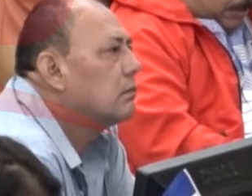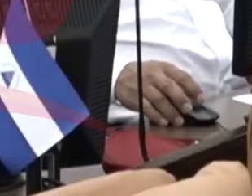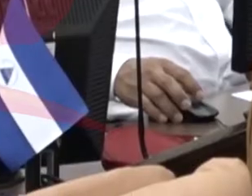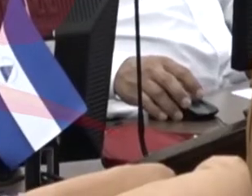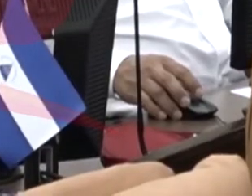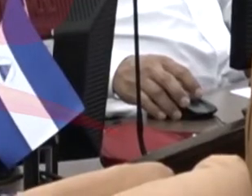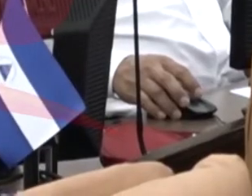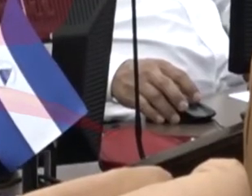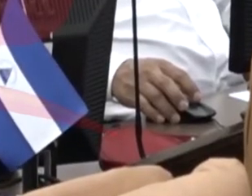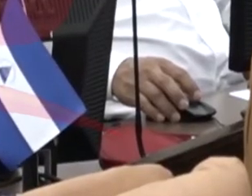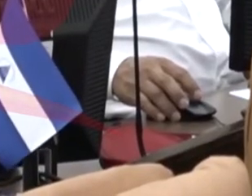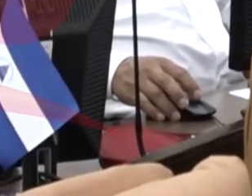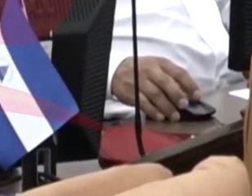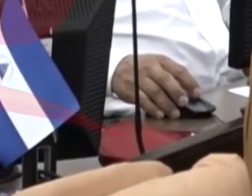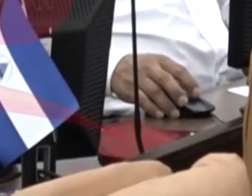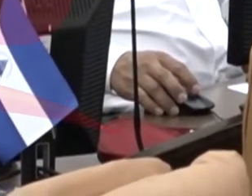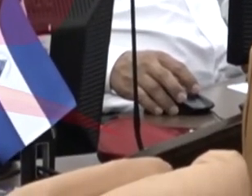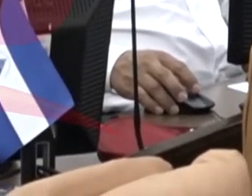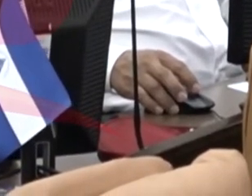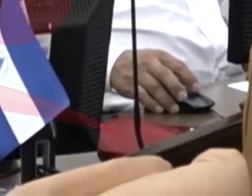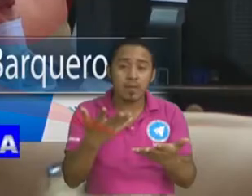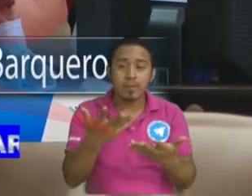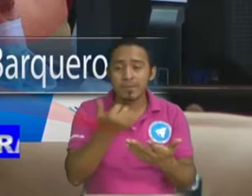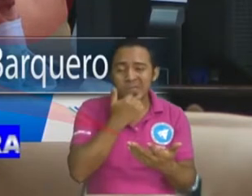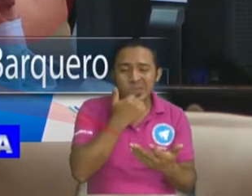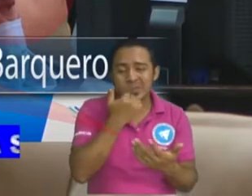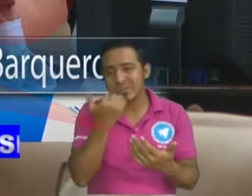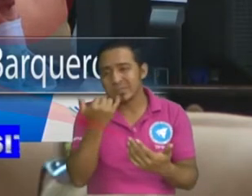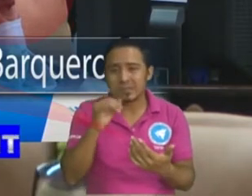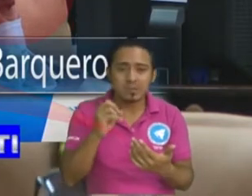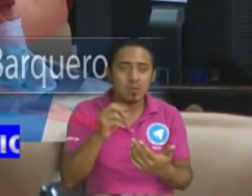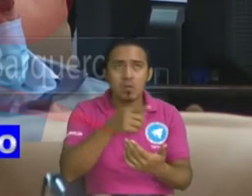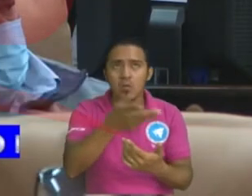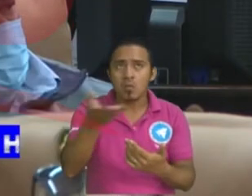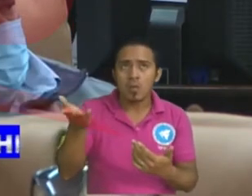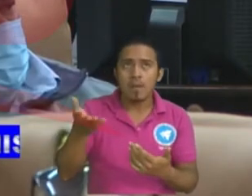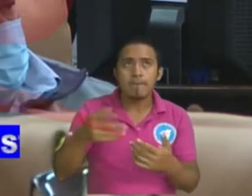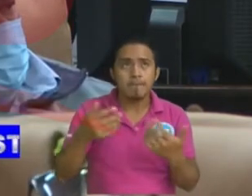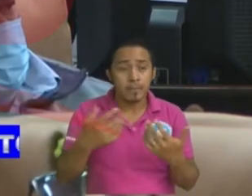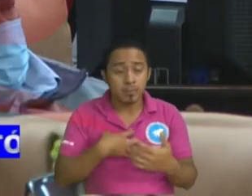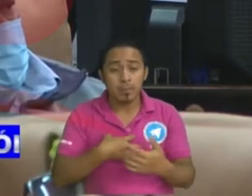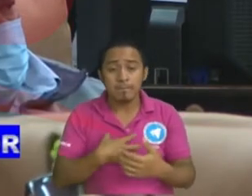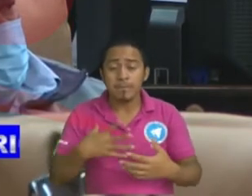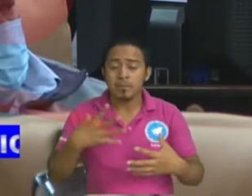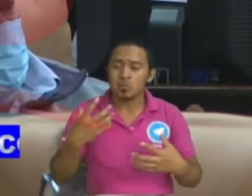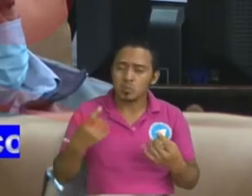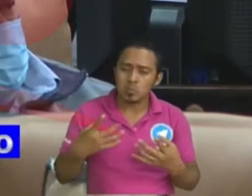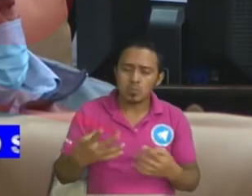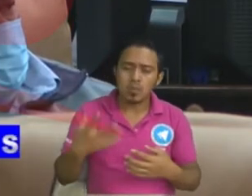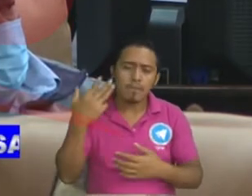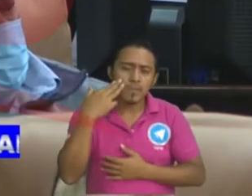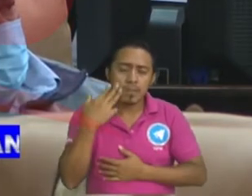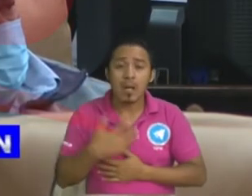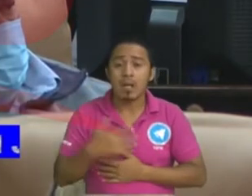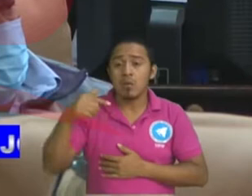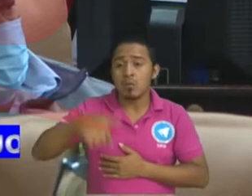Son estudiantes, equivocados o no equivocados, los vean ustedes. Es el dolor de esas madres de